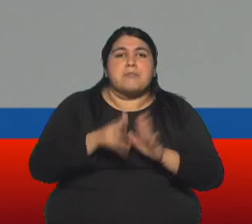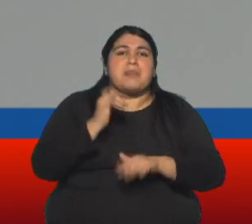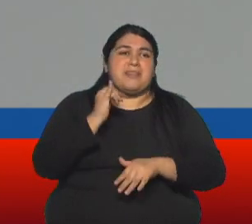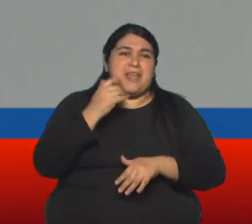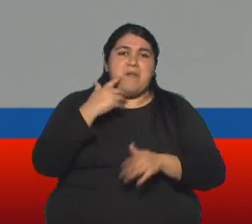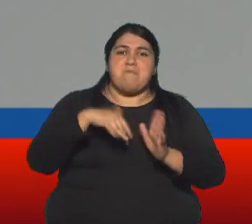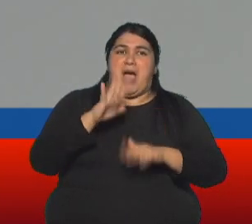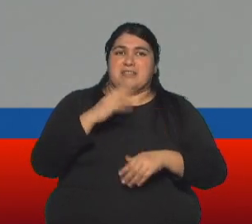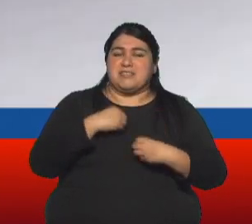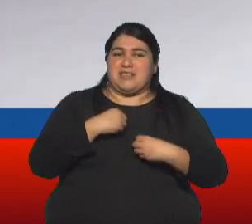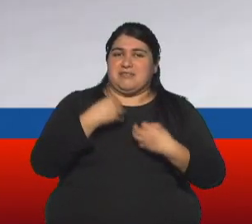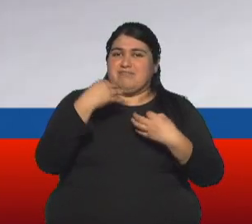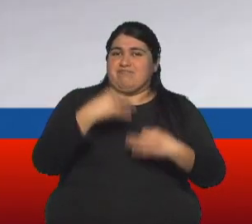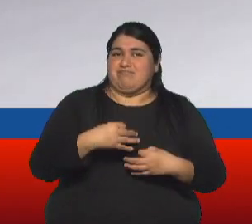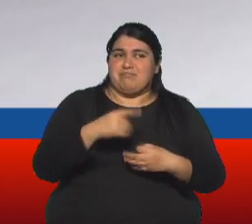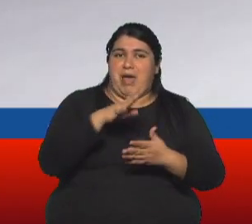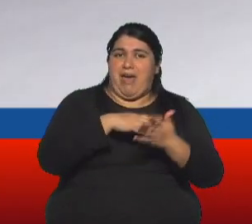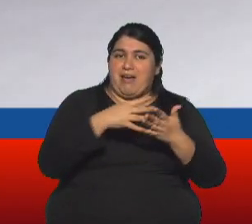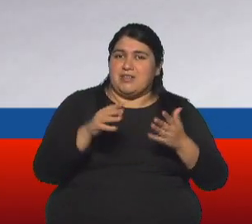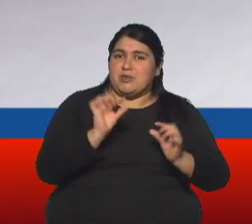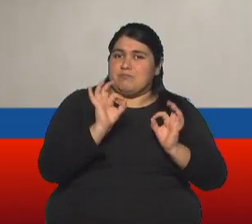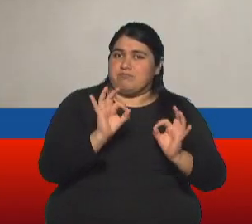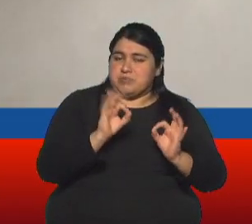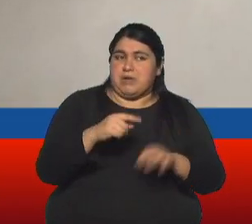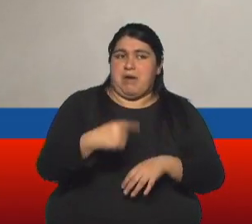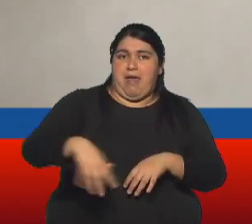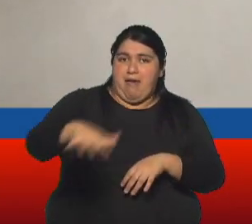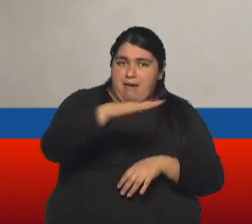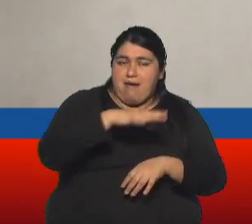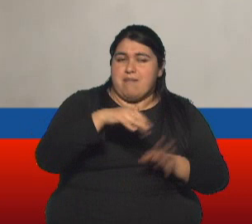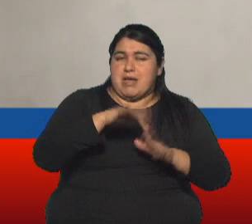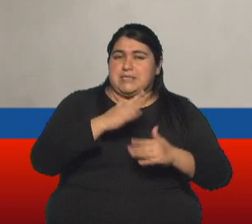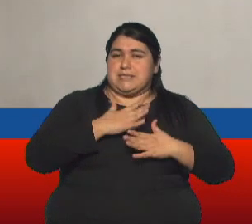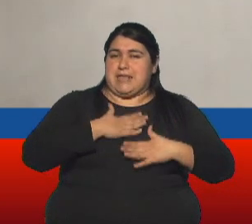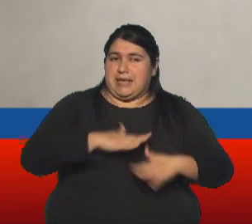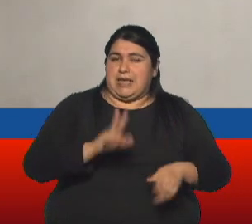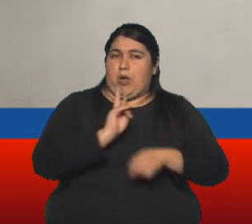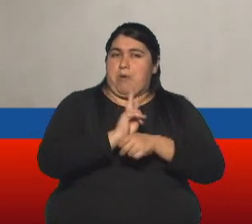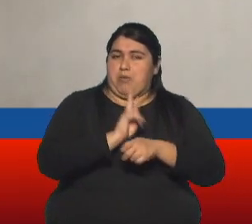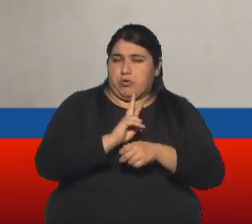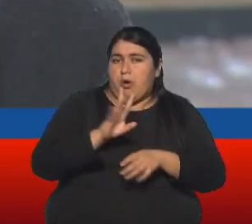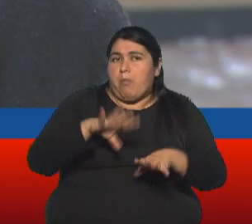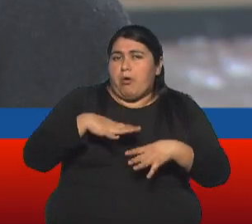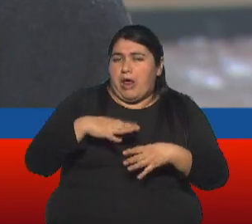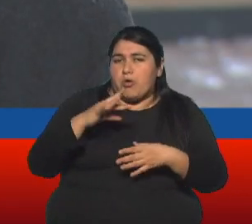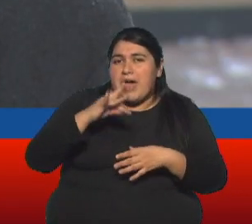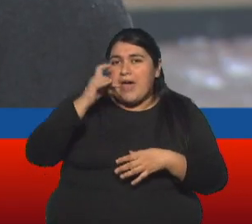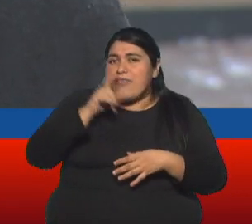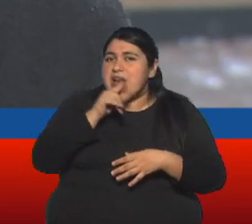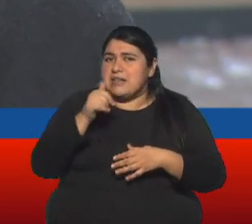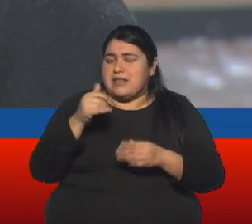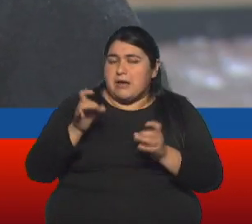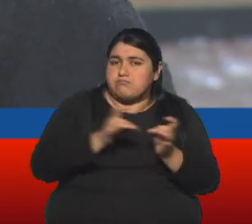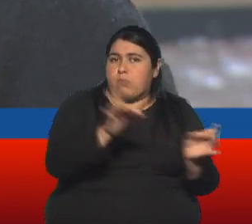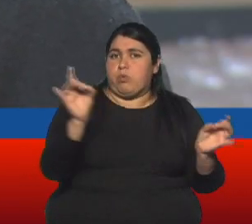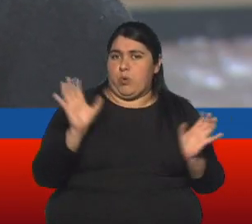posibilidades para completar el esquema necesario y tenernos tranquilos con una buena protección frente a Delta. El decreto presidencial abriría,